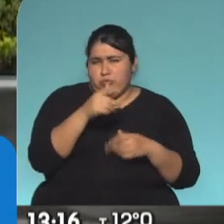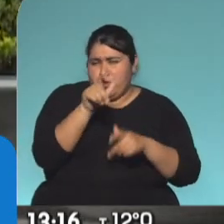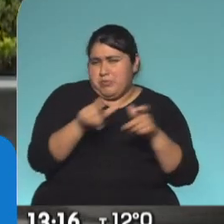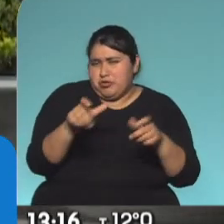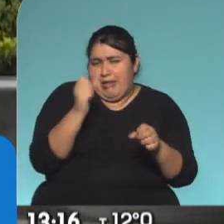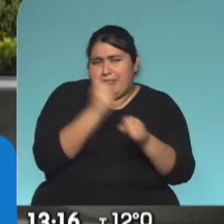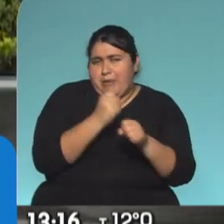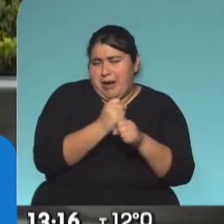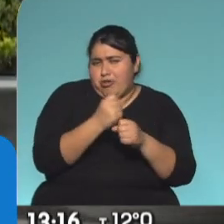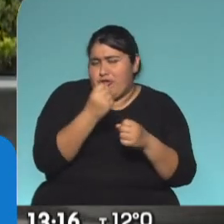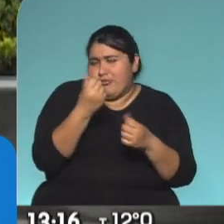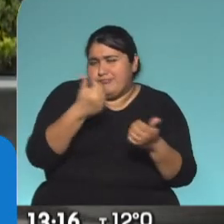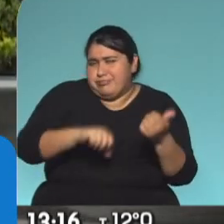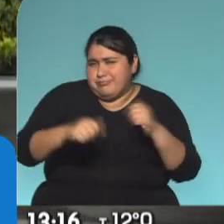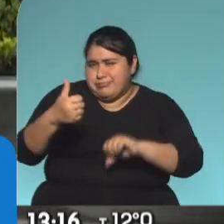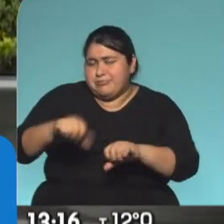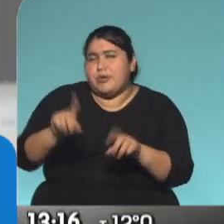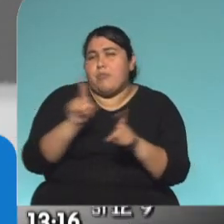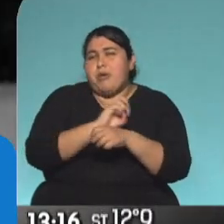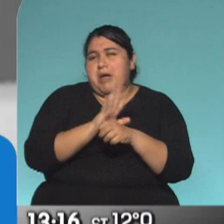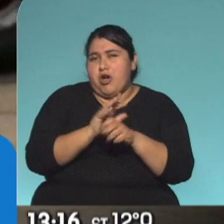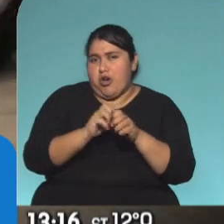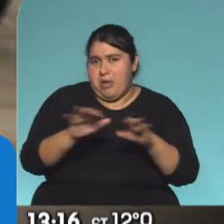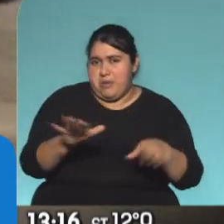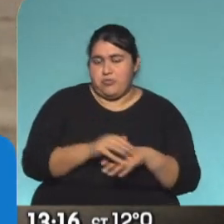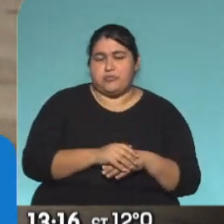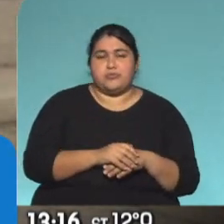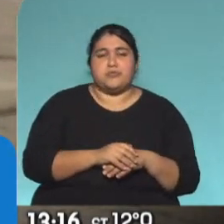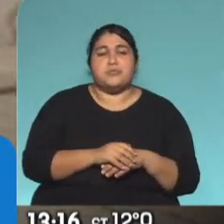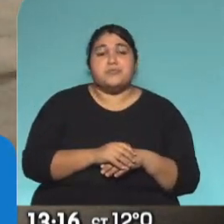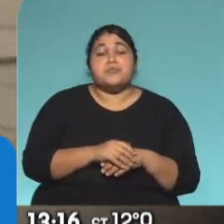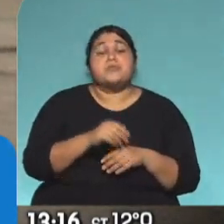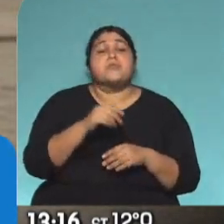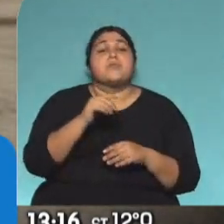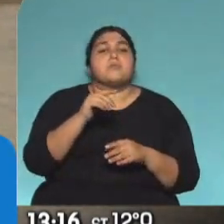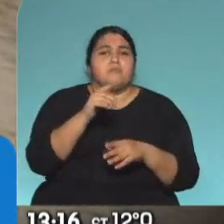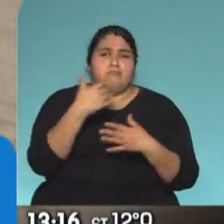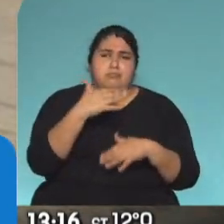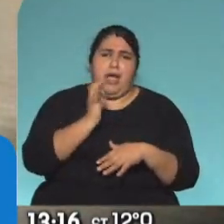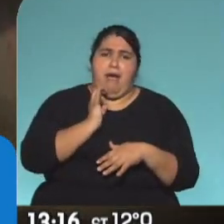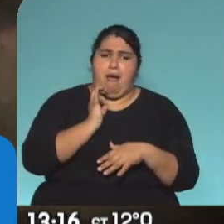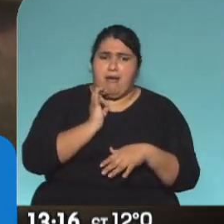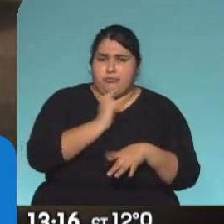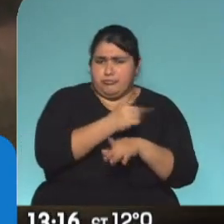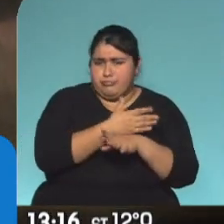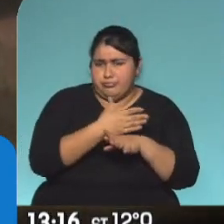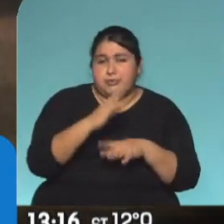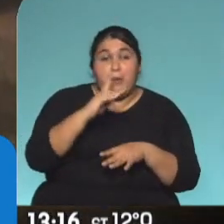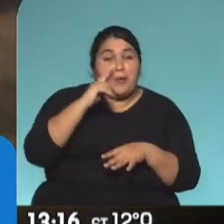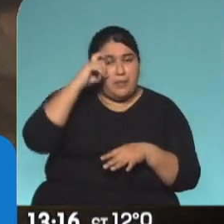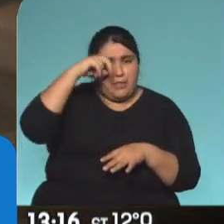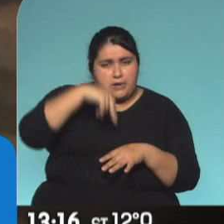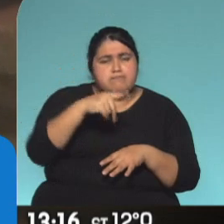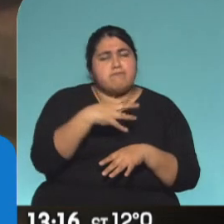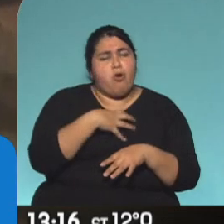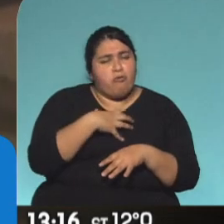de trabajo durante la crisis sanitaria. Con una extensa trayectoria en la política, Joe Biden confía